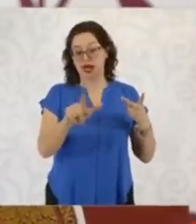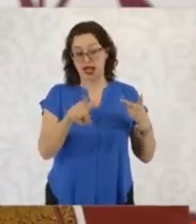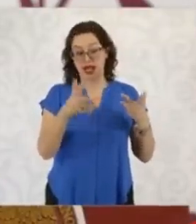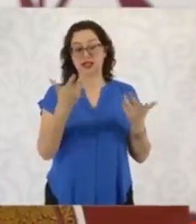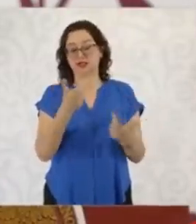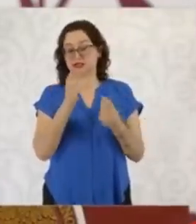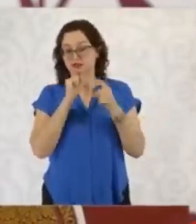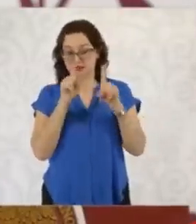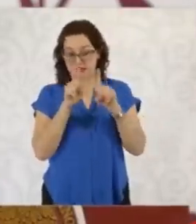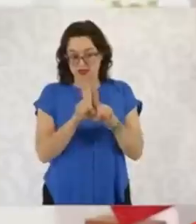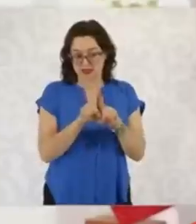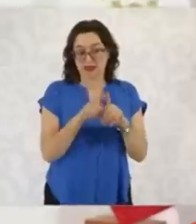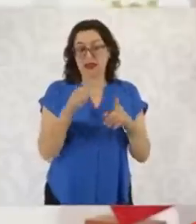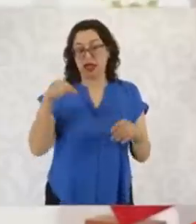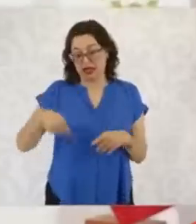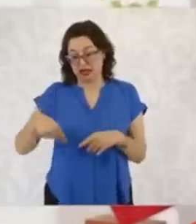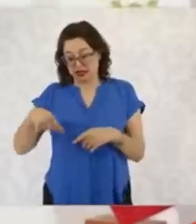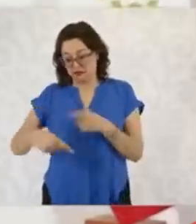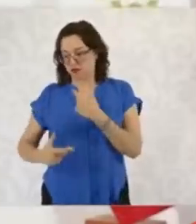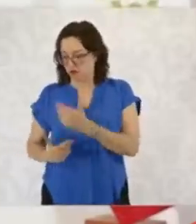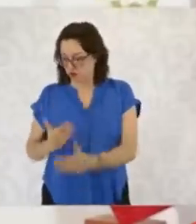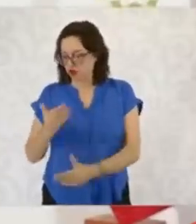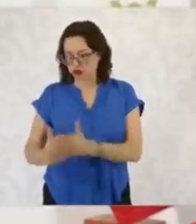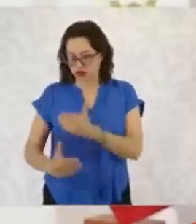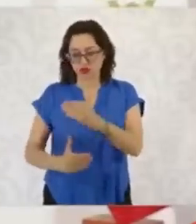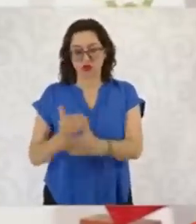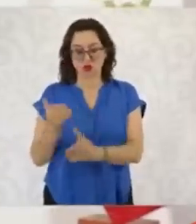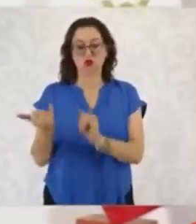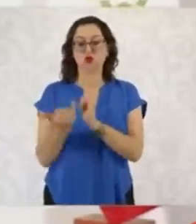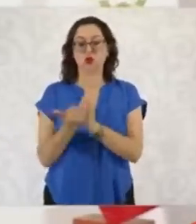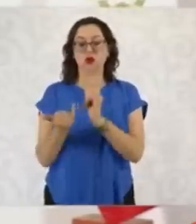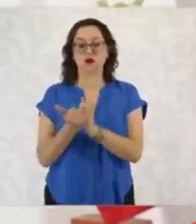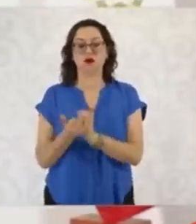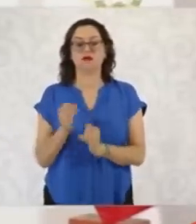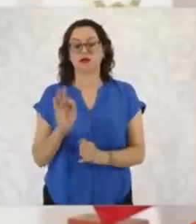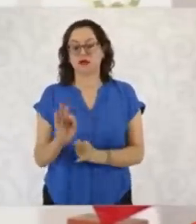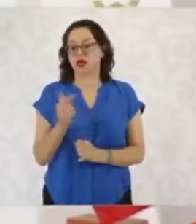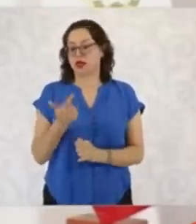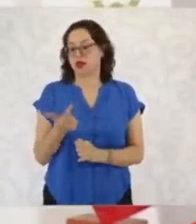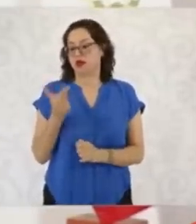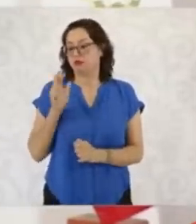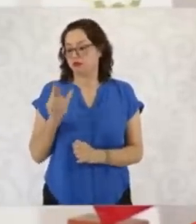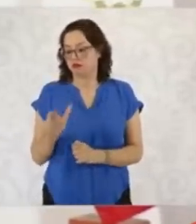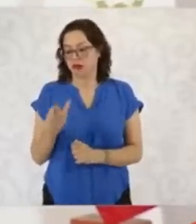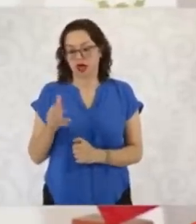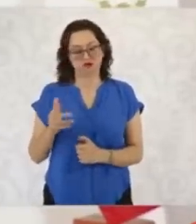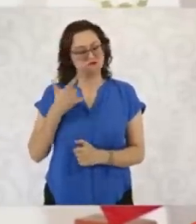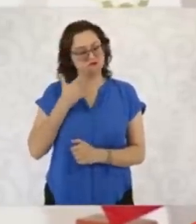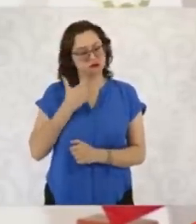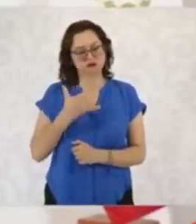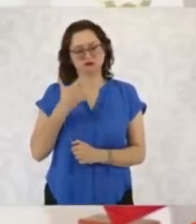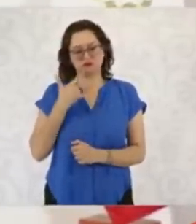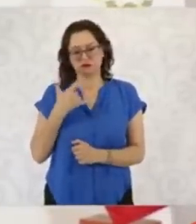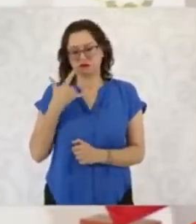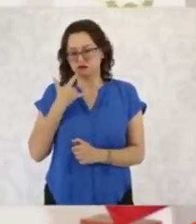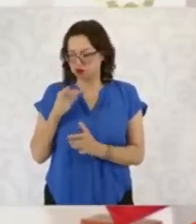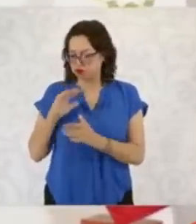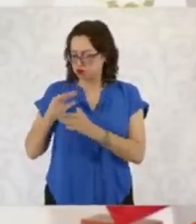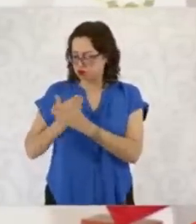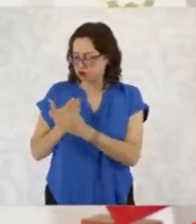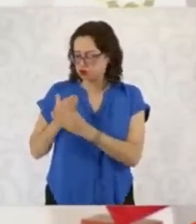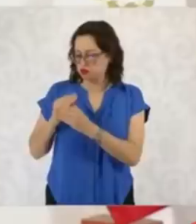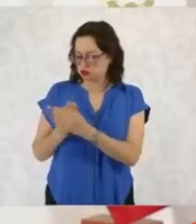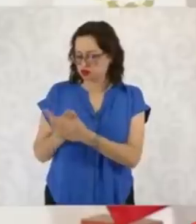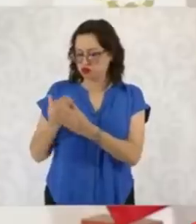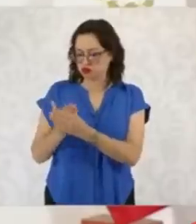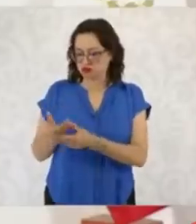México, que también va bien. La Fiscalía General de la República ha puesto todo su empeño, el fiscal se